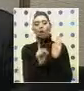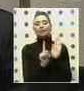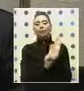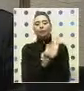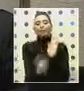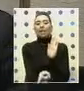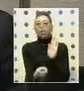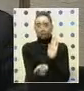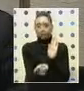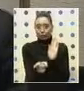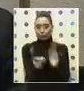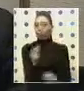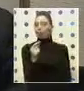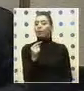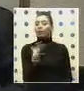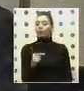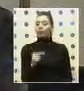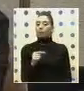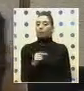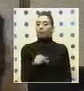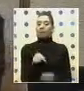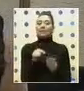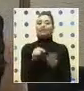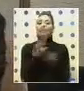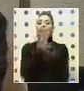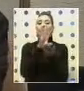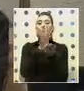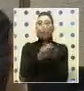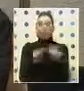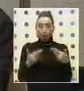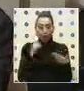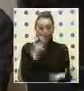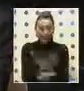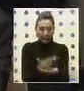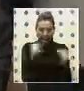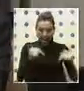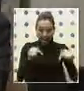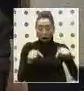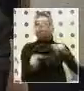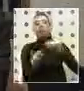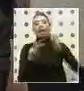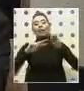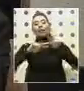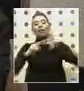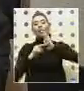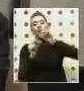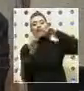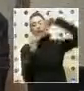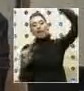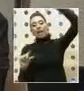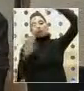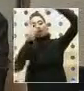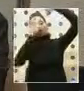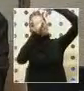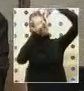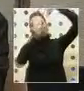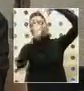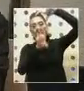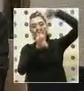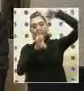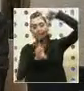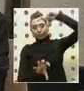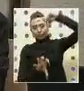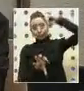Y paso a decir que el actual modelo macro-sonar, considerado como suficiente al momento de crear el Ministerio